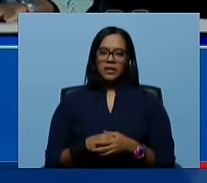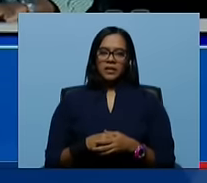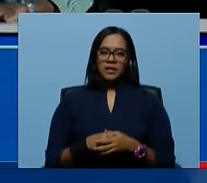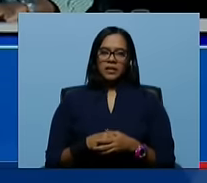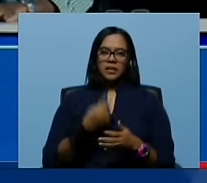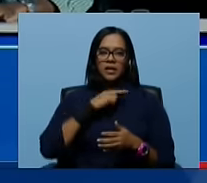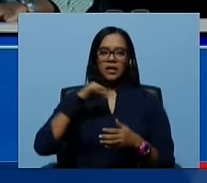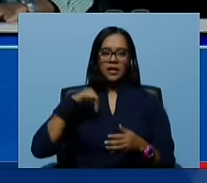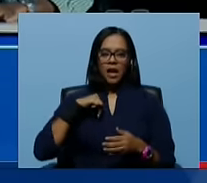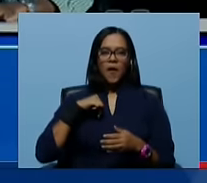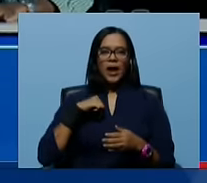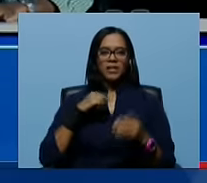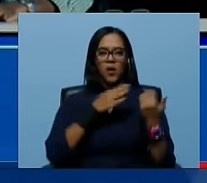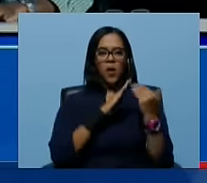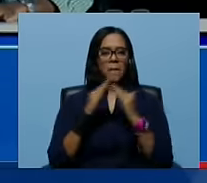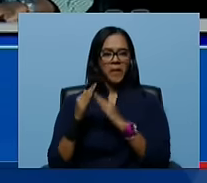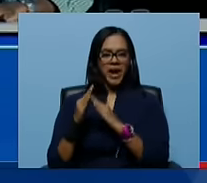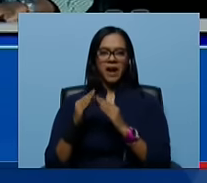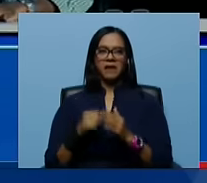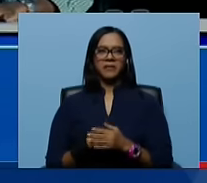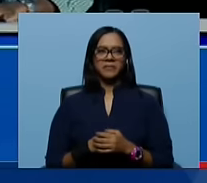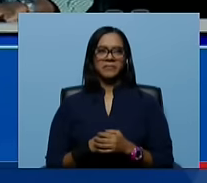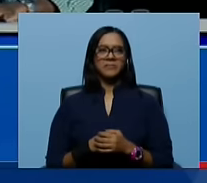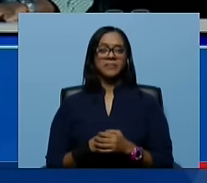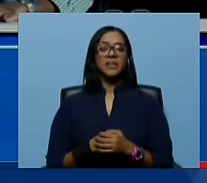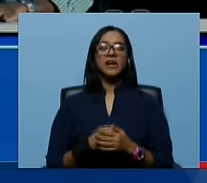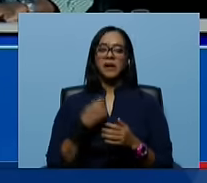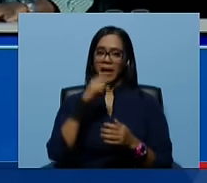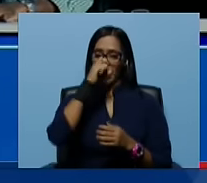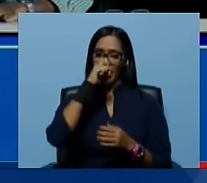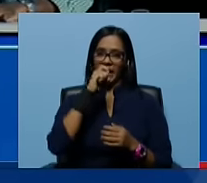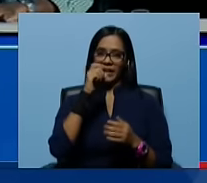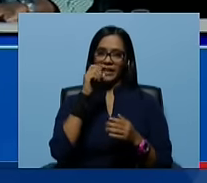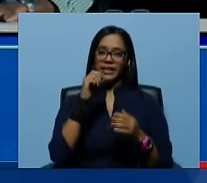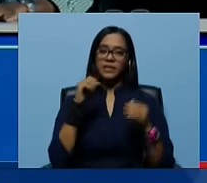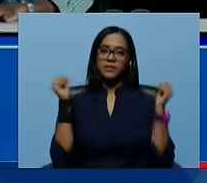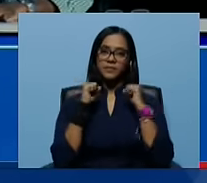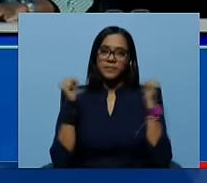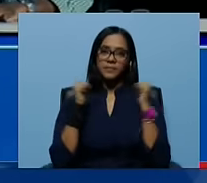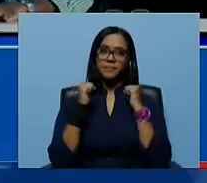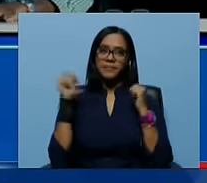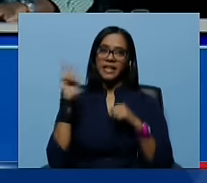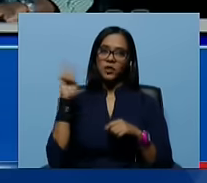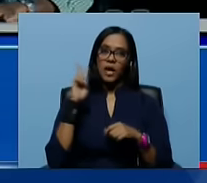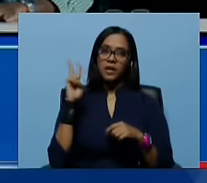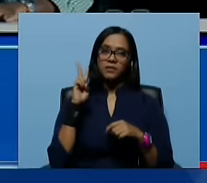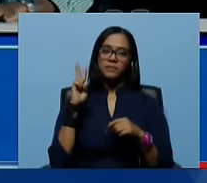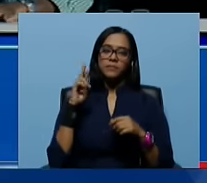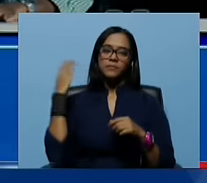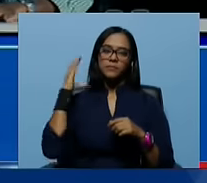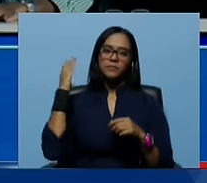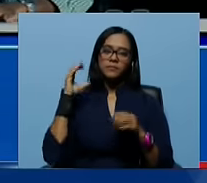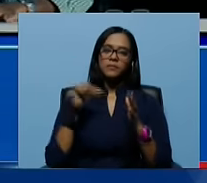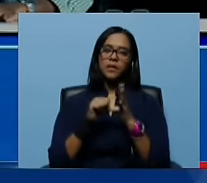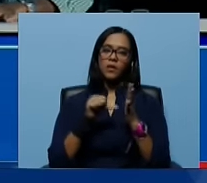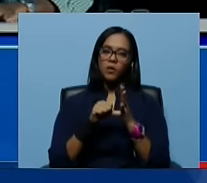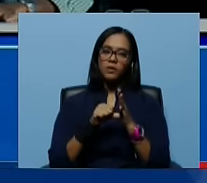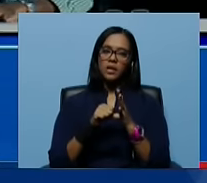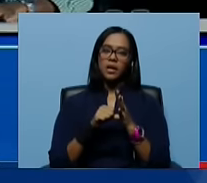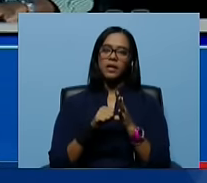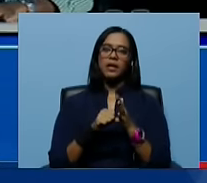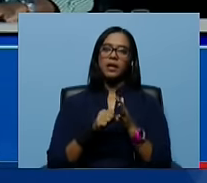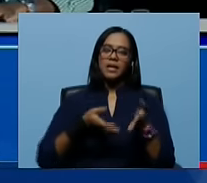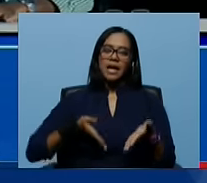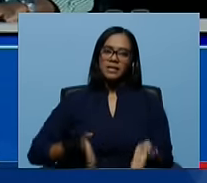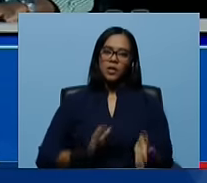de nuestros comuneros. Fue en los Andes venezolanos y en Colombia donde nacieron los movimientos comuneros en el